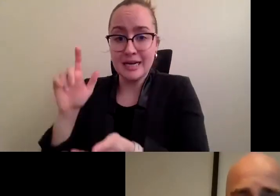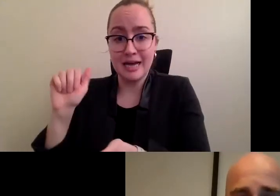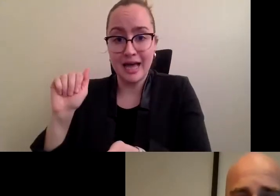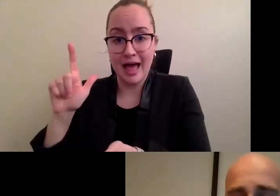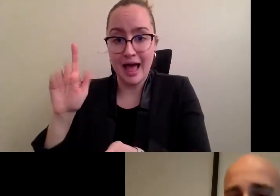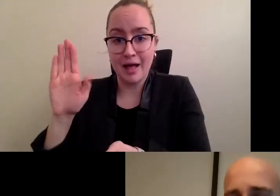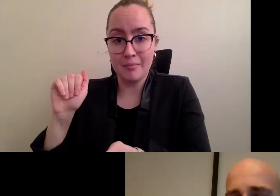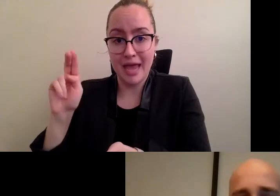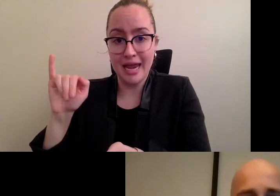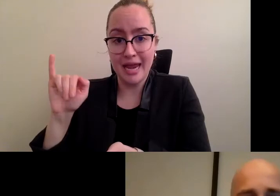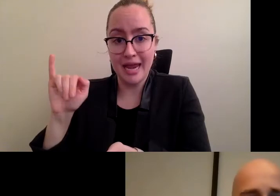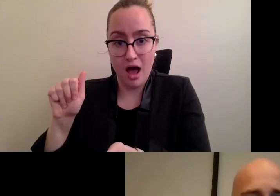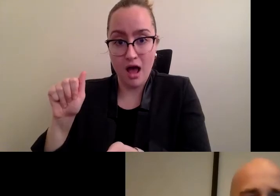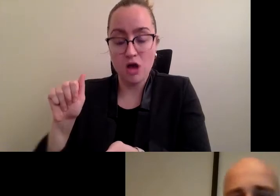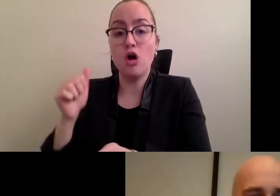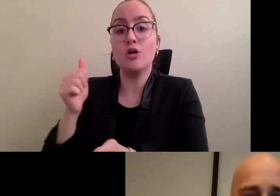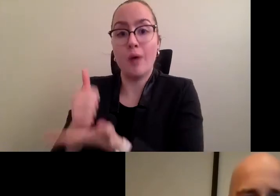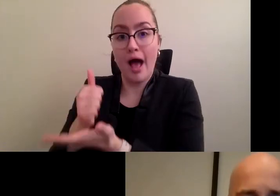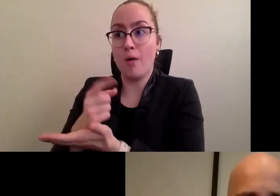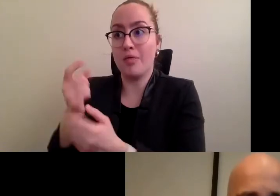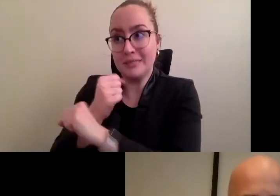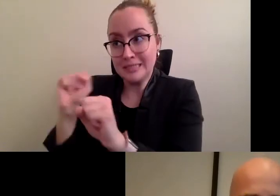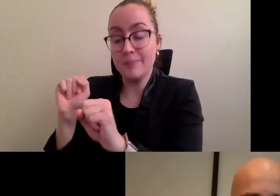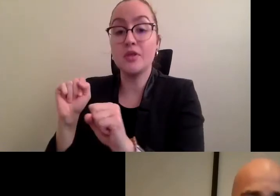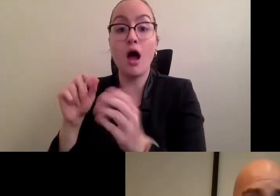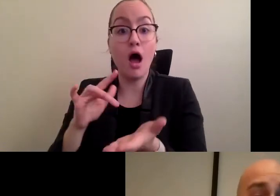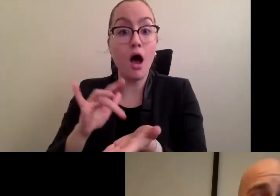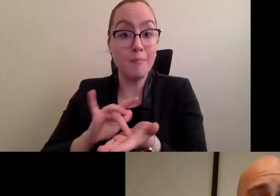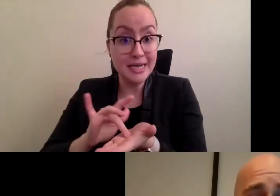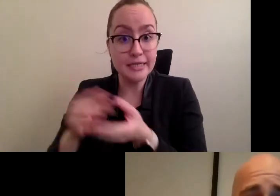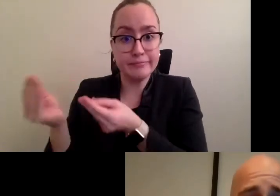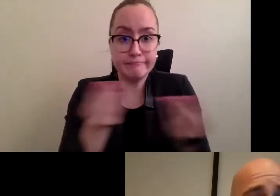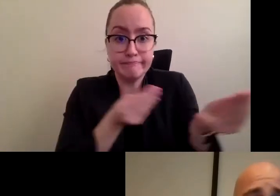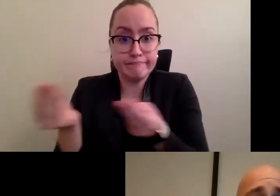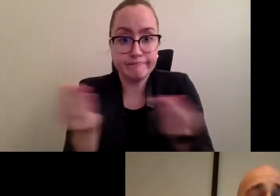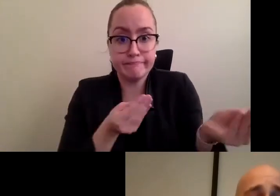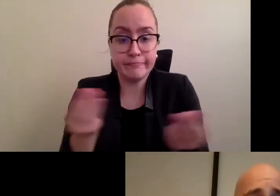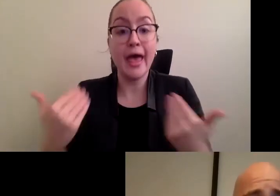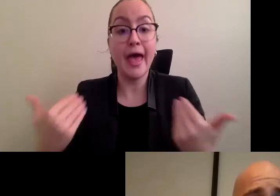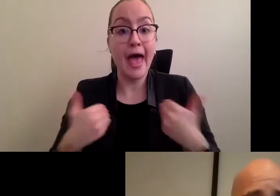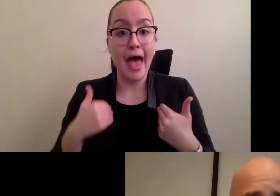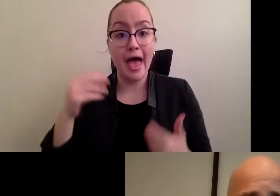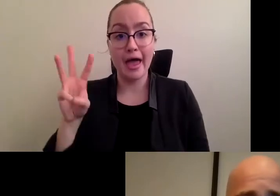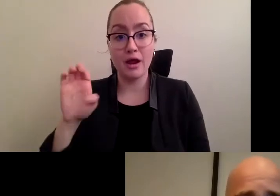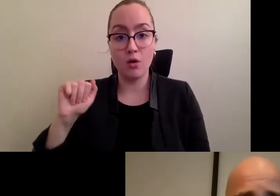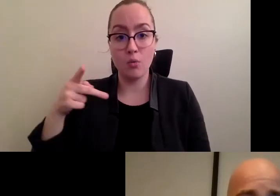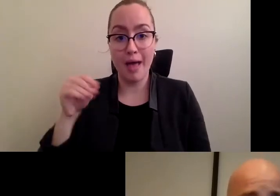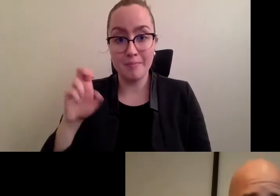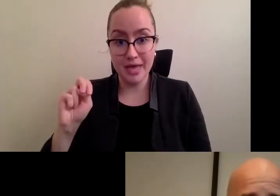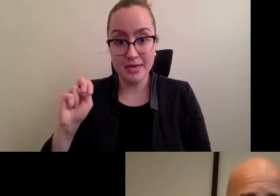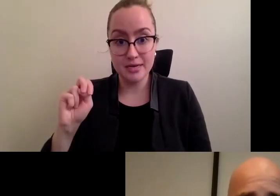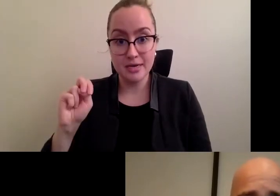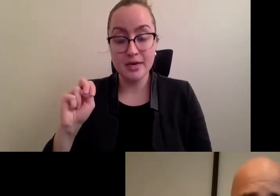ciudadanos de guerra, de estado, de lugares de guerra y traerlos a lugares